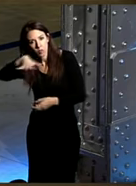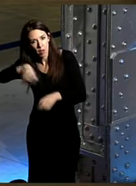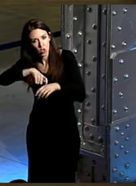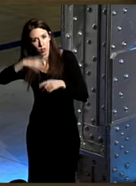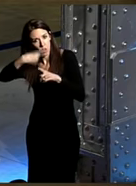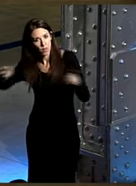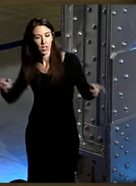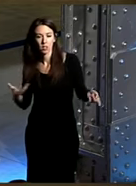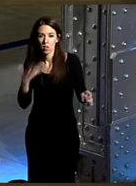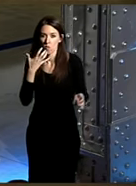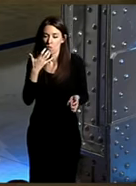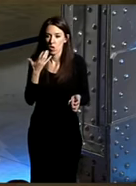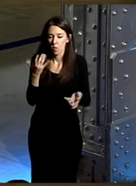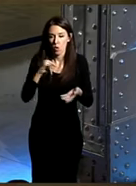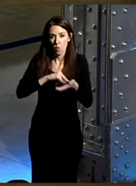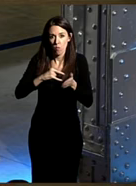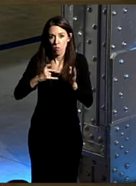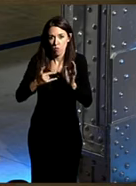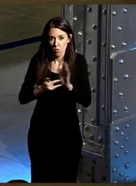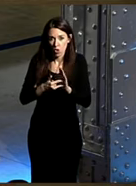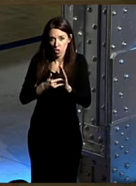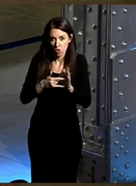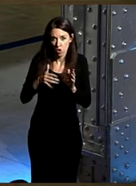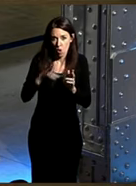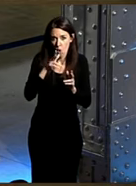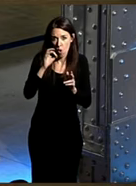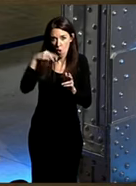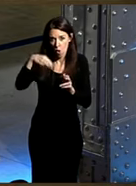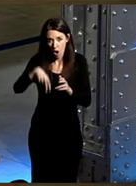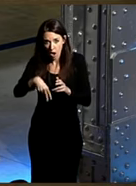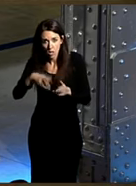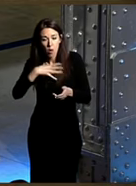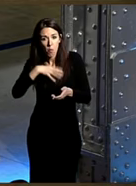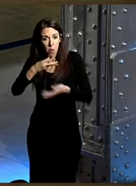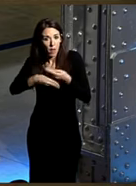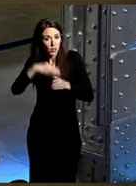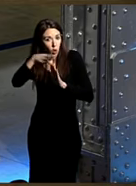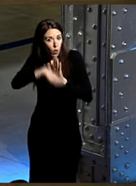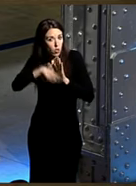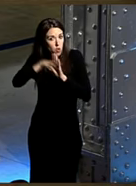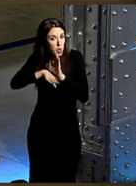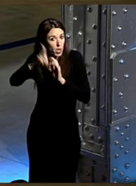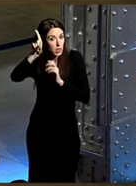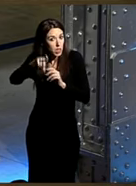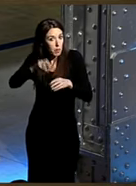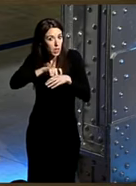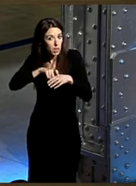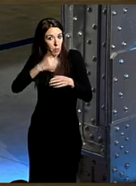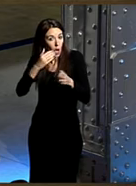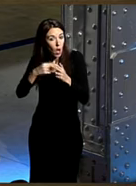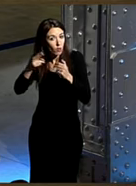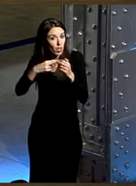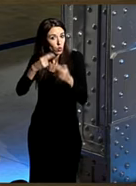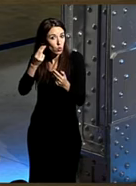espacio. Como el proyecto de Juan se puede hacer en determinadas condiciones y con cierto tipo de